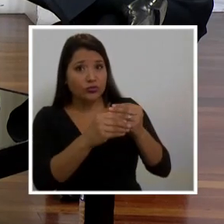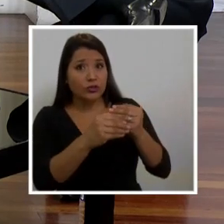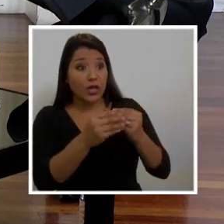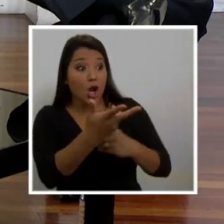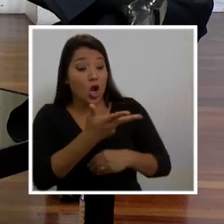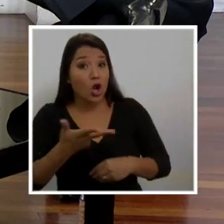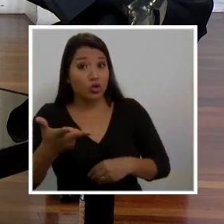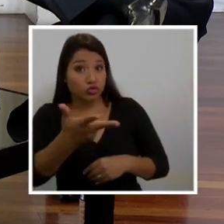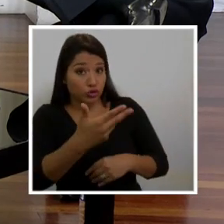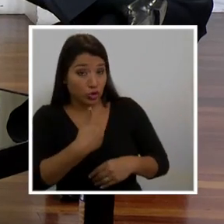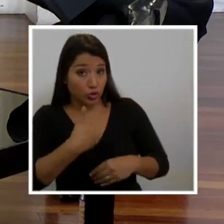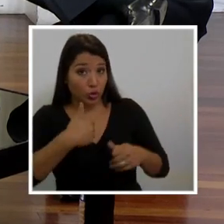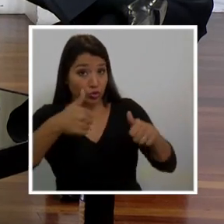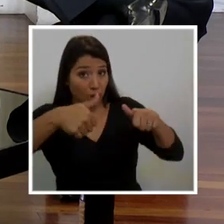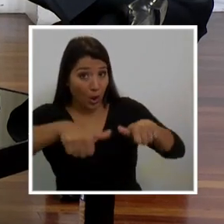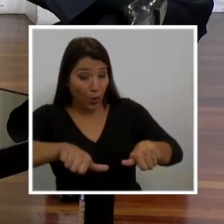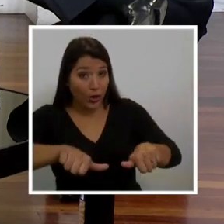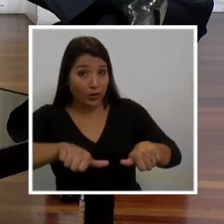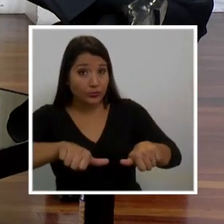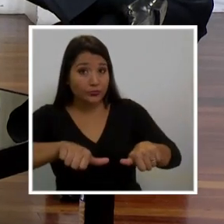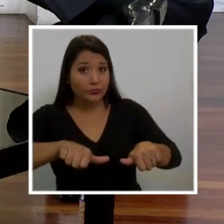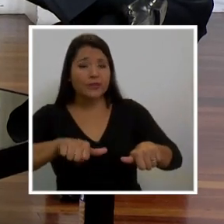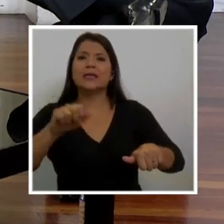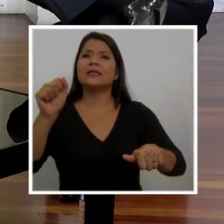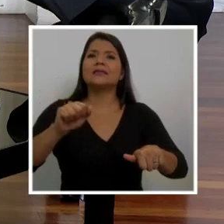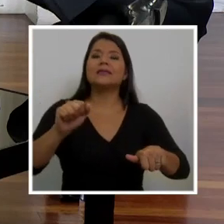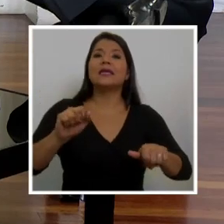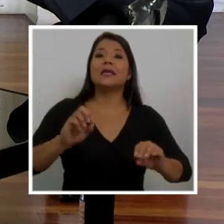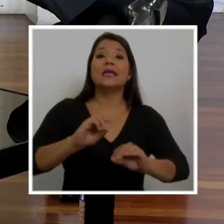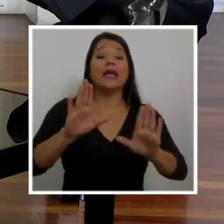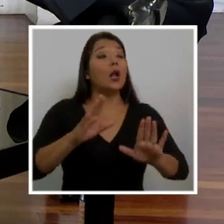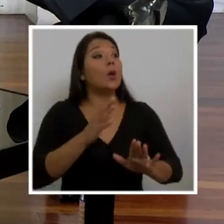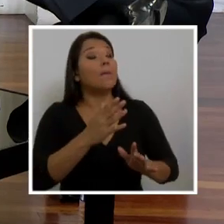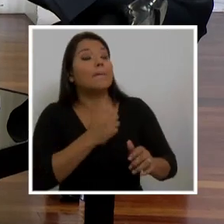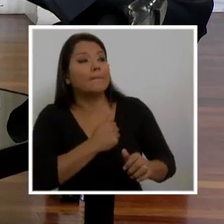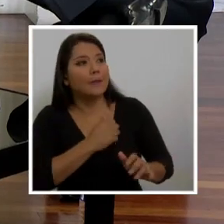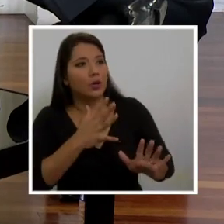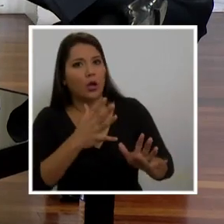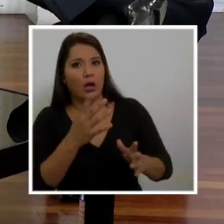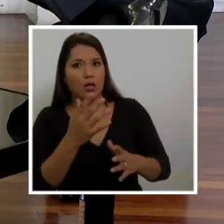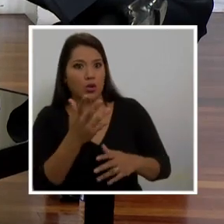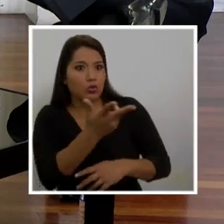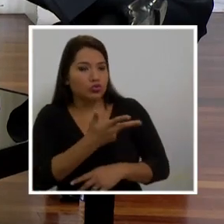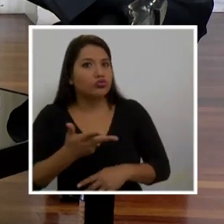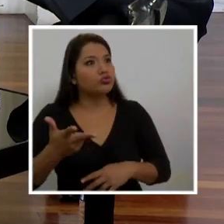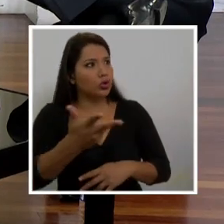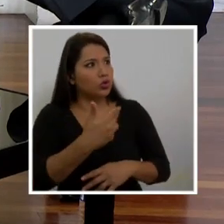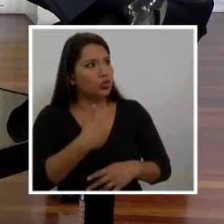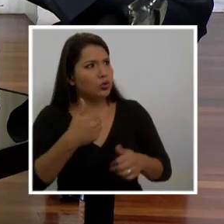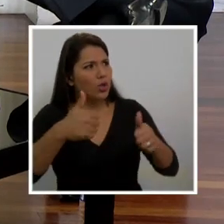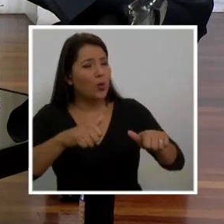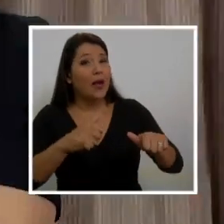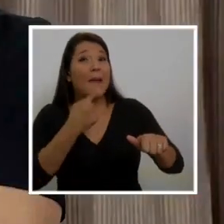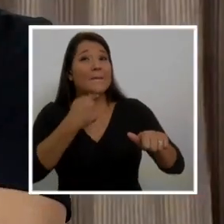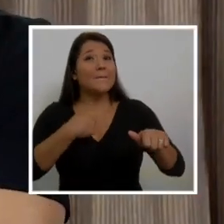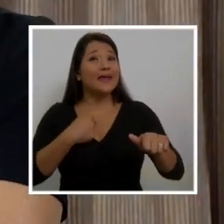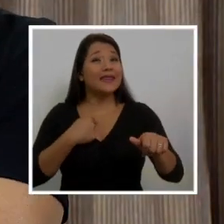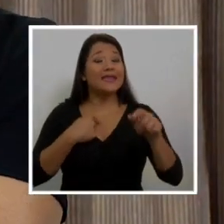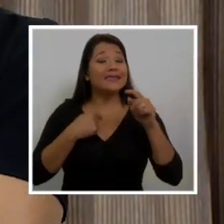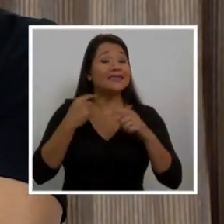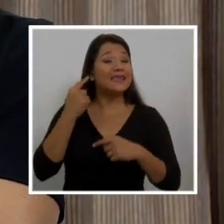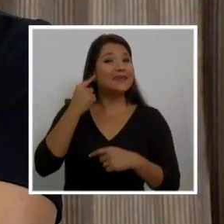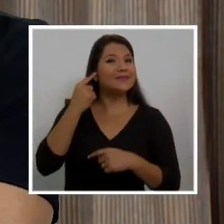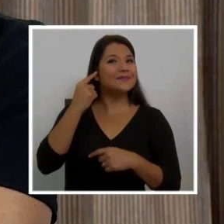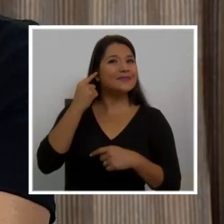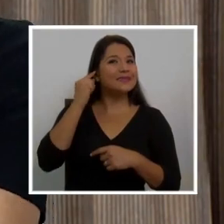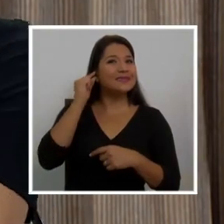tres estuvieron de acuerdo, Claro, pero es a pesar de que los tres estuvieron de acuerdo, me están diciendo, doña Argentina,